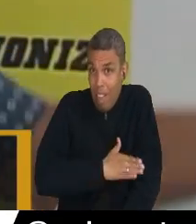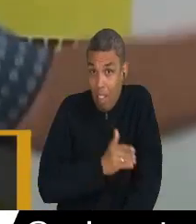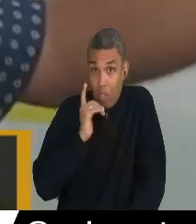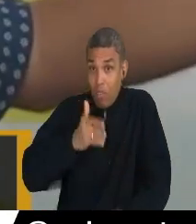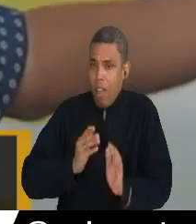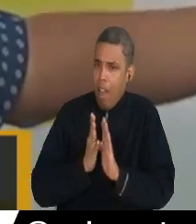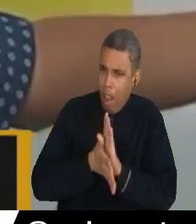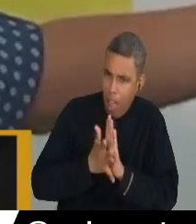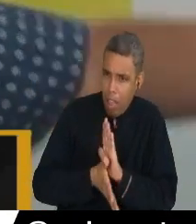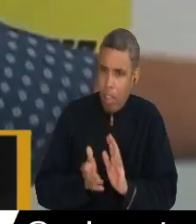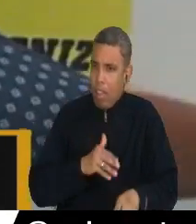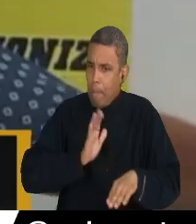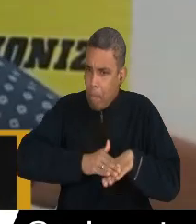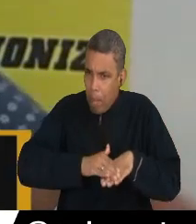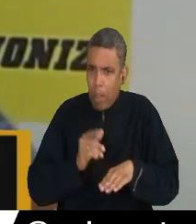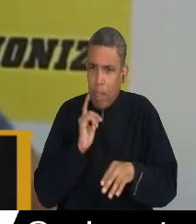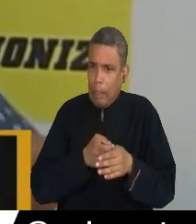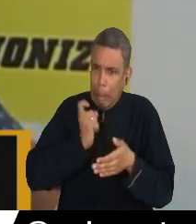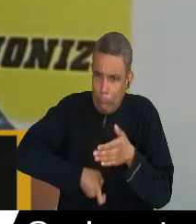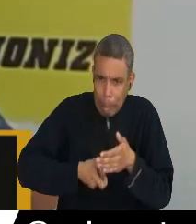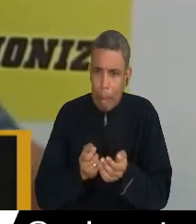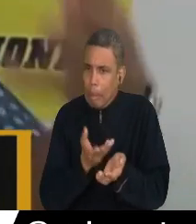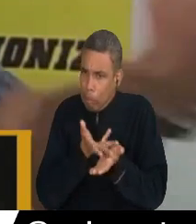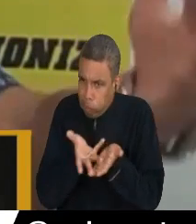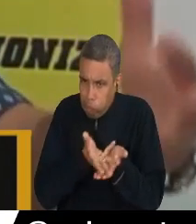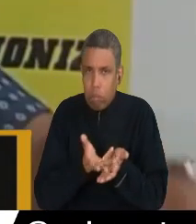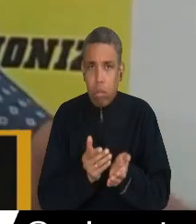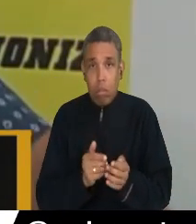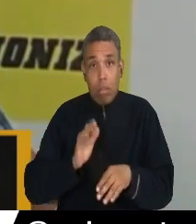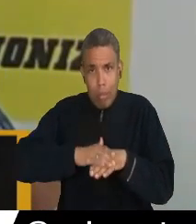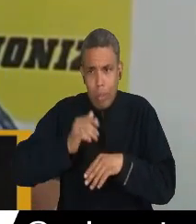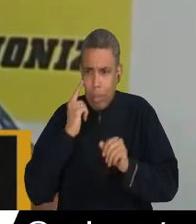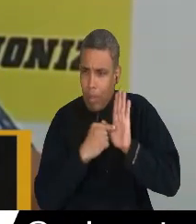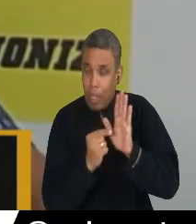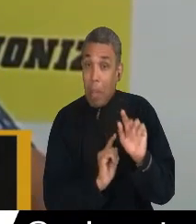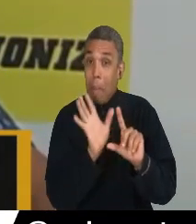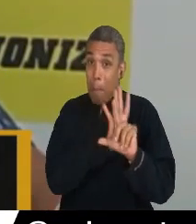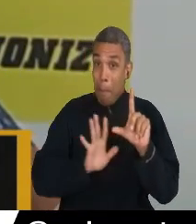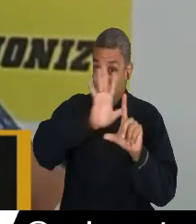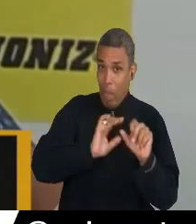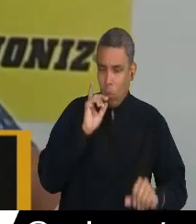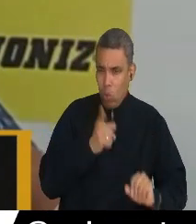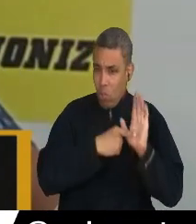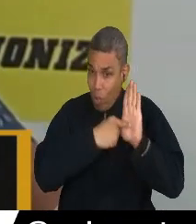uno les entrena en la cancha, la práctica, les muestra el video.